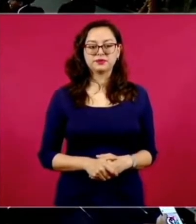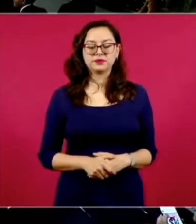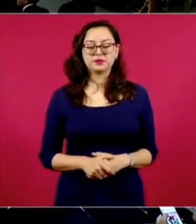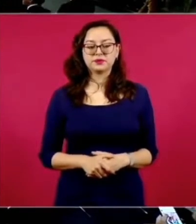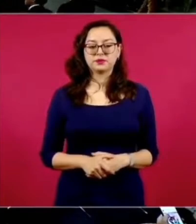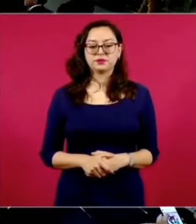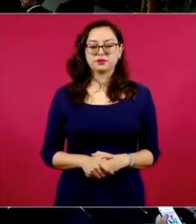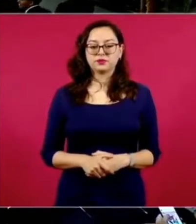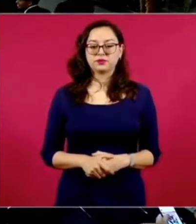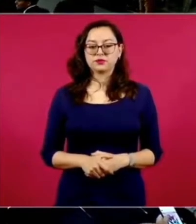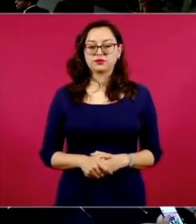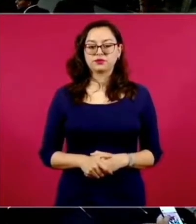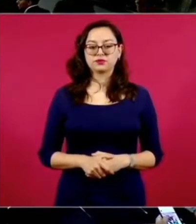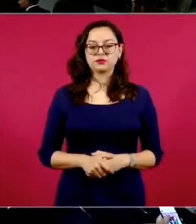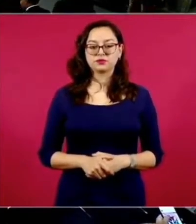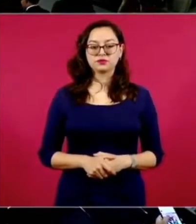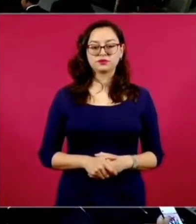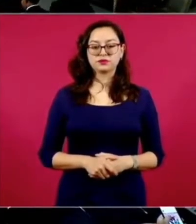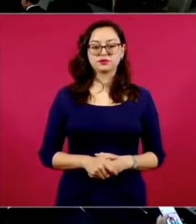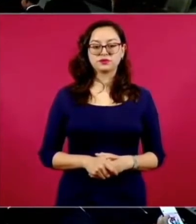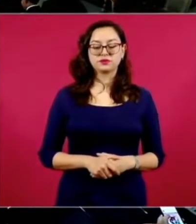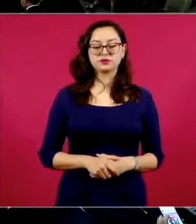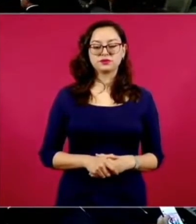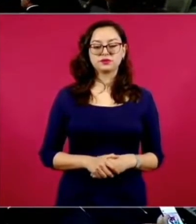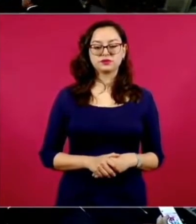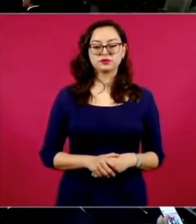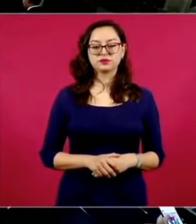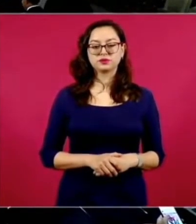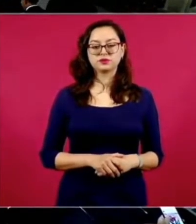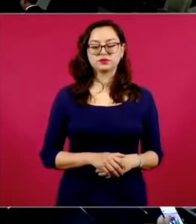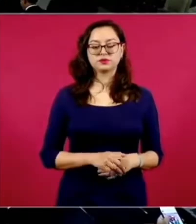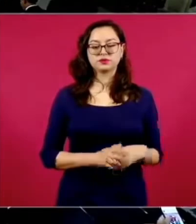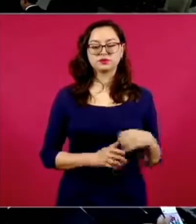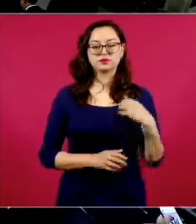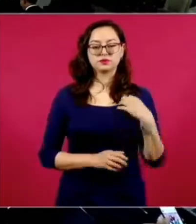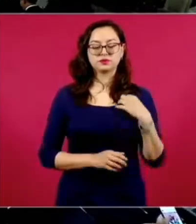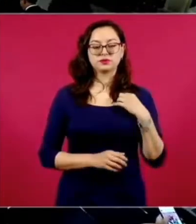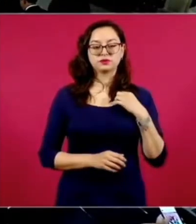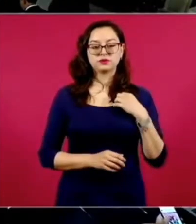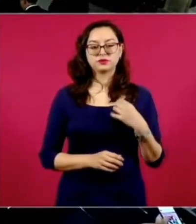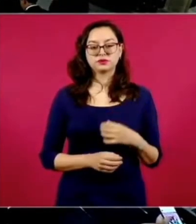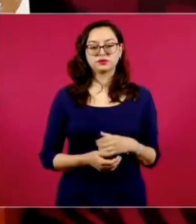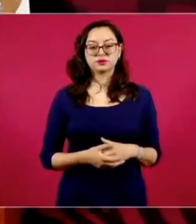Mire, cómo se cayó, quién sabe si sea,